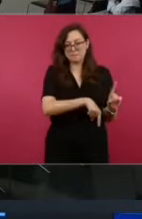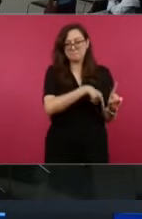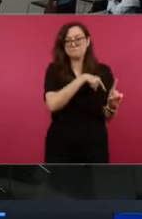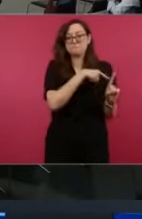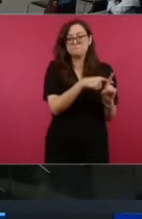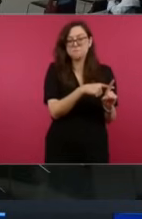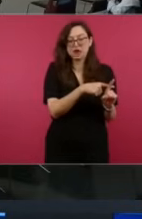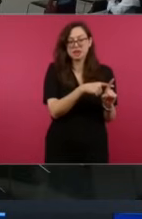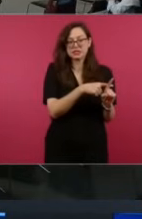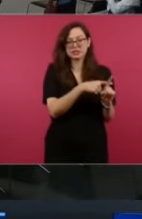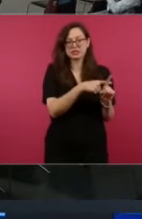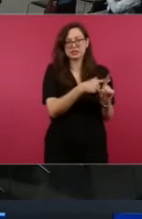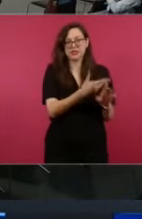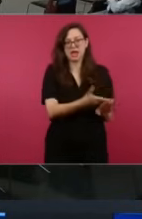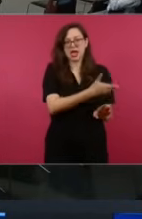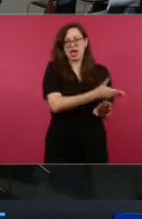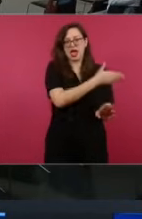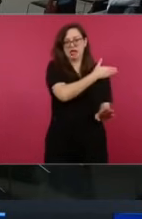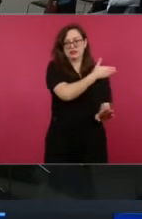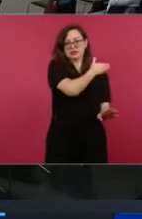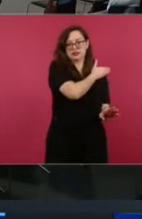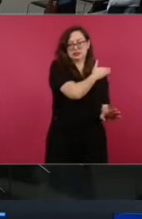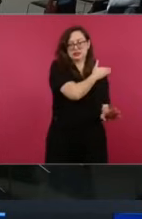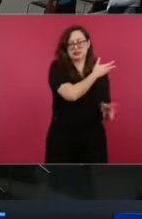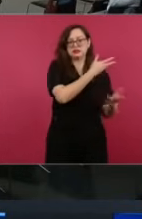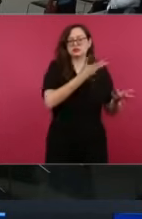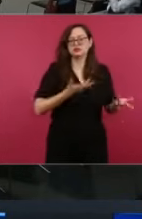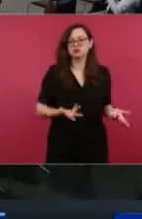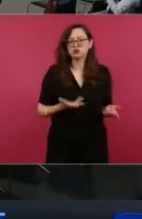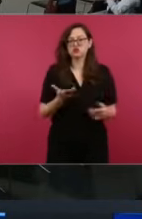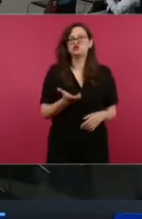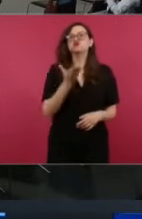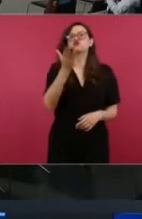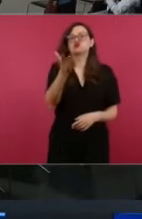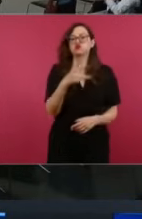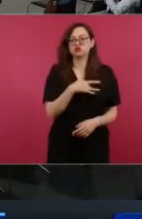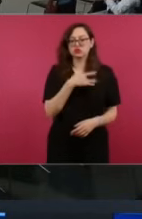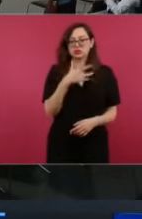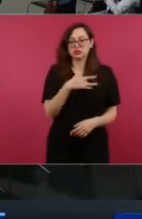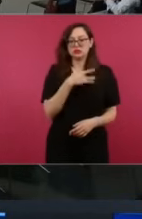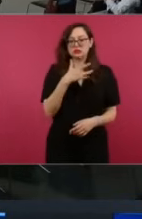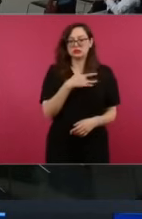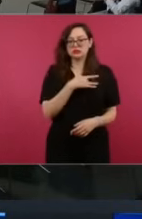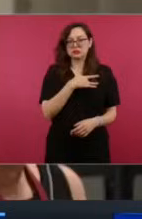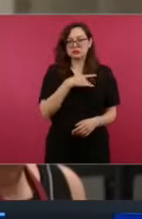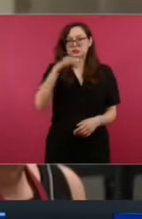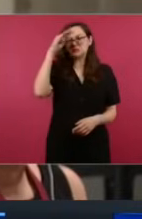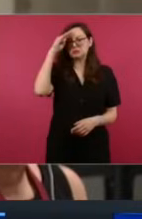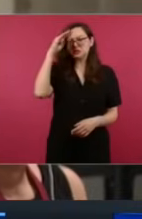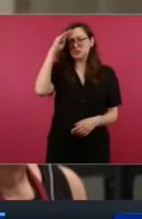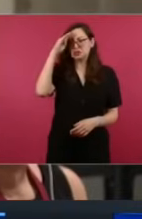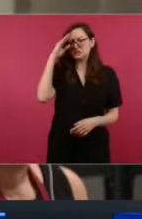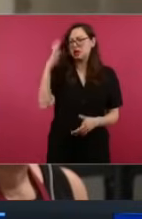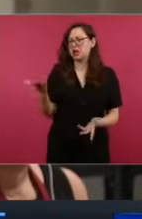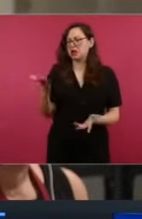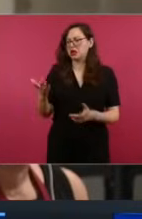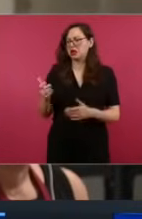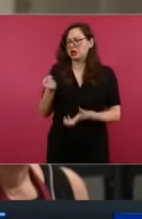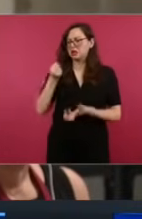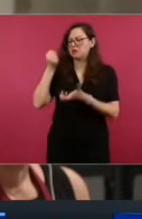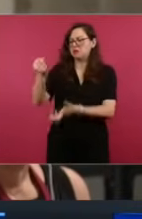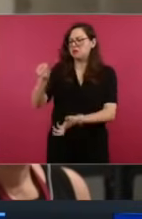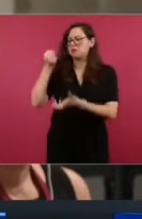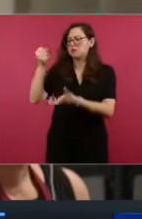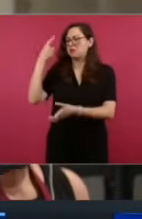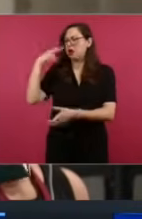la nota roja ocupa la mayor parte de la información en México, y han creado, evidentemente, porque esa